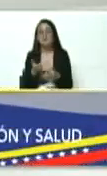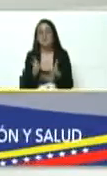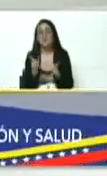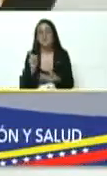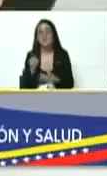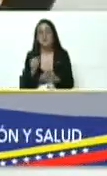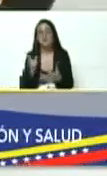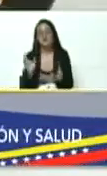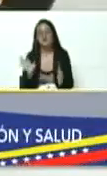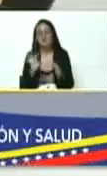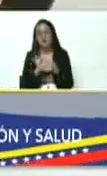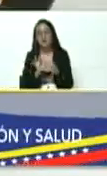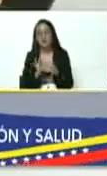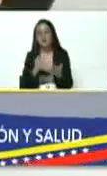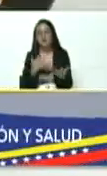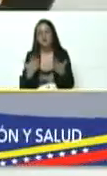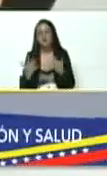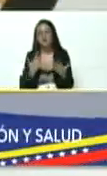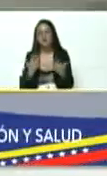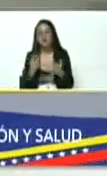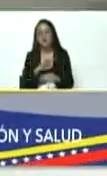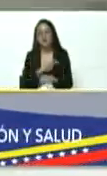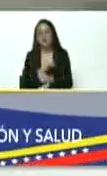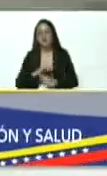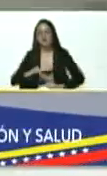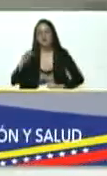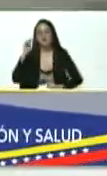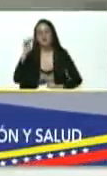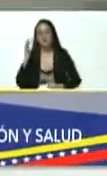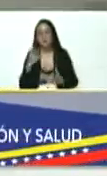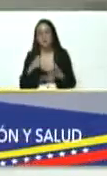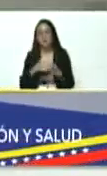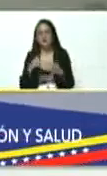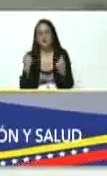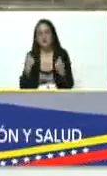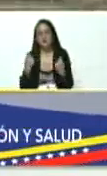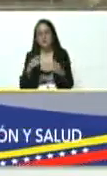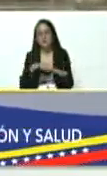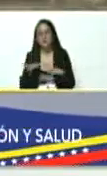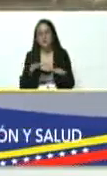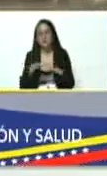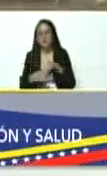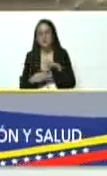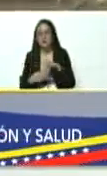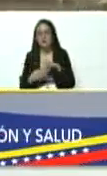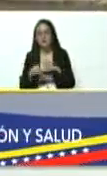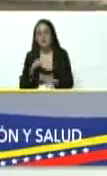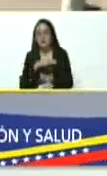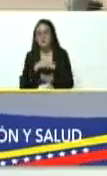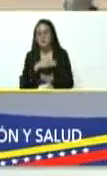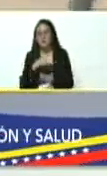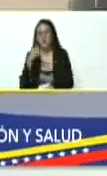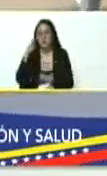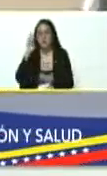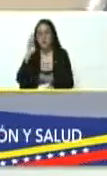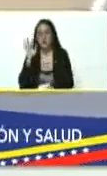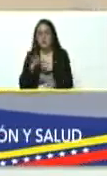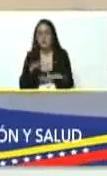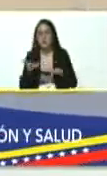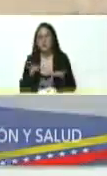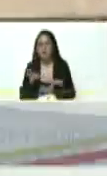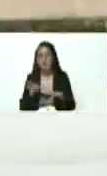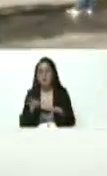también el reencuentro y la complementariedad con nuestra Fuerza Armada, con la Organización Popular, con los movimientos de base, con la Misión Cubana, con el